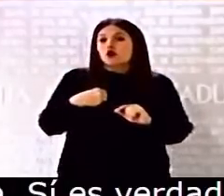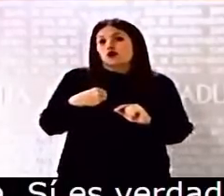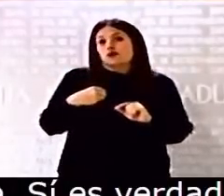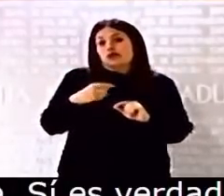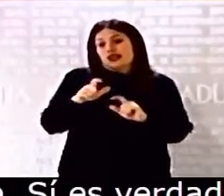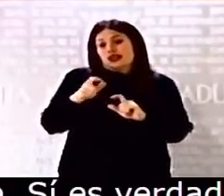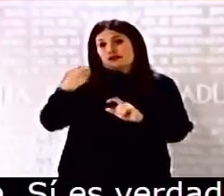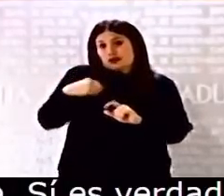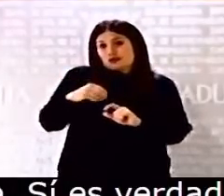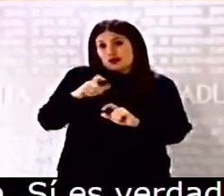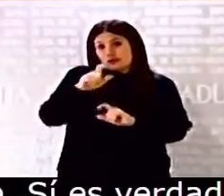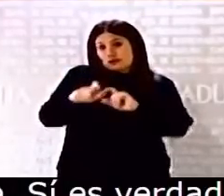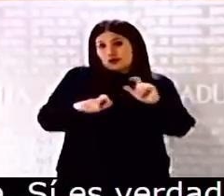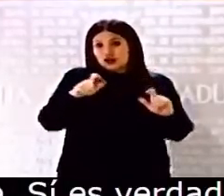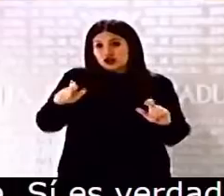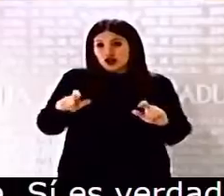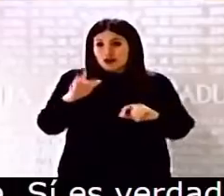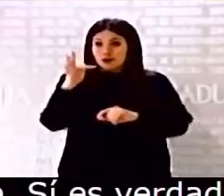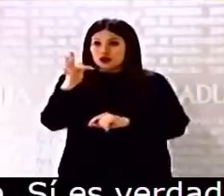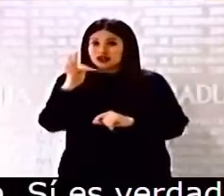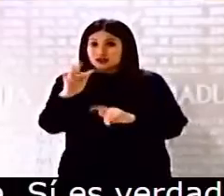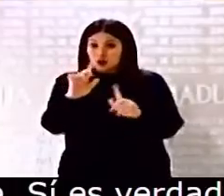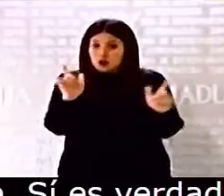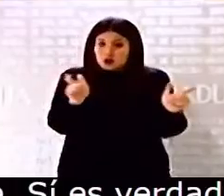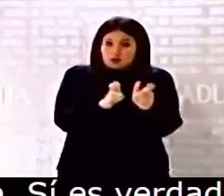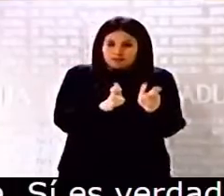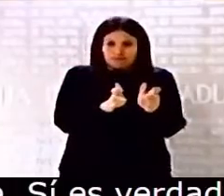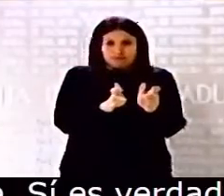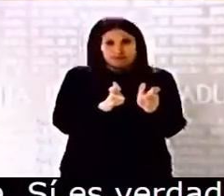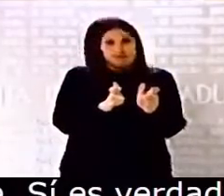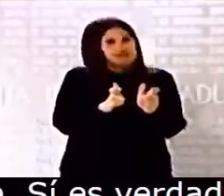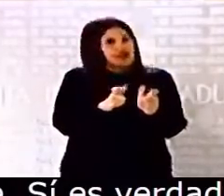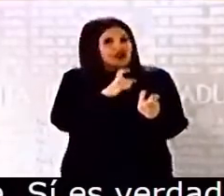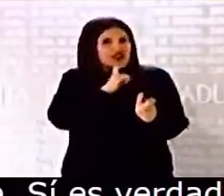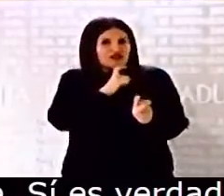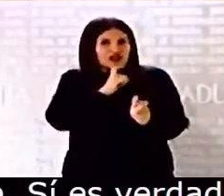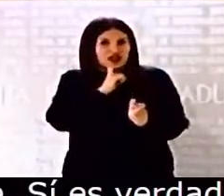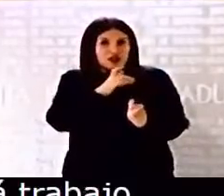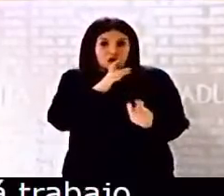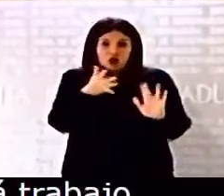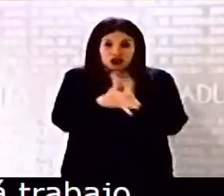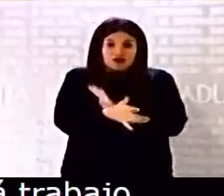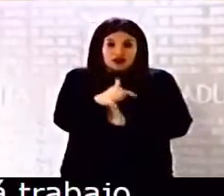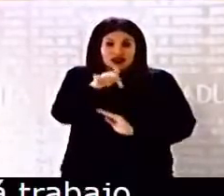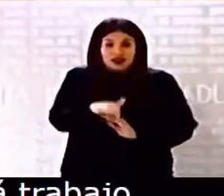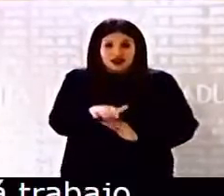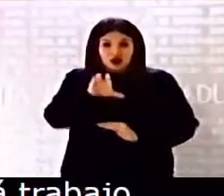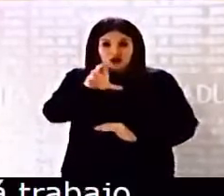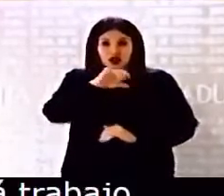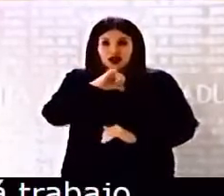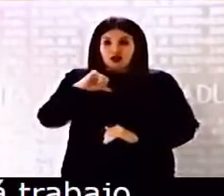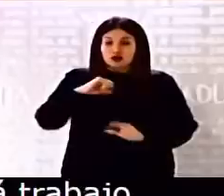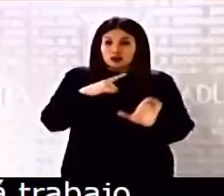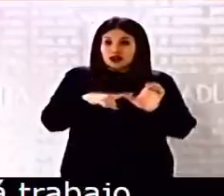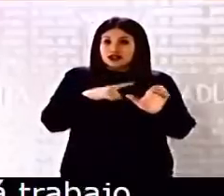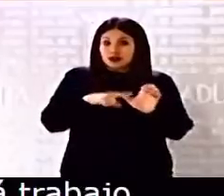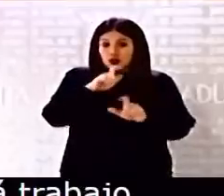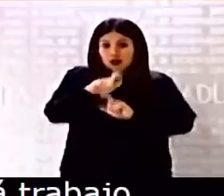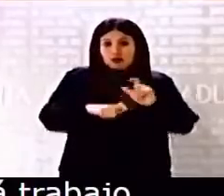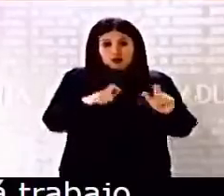debajo de las cifras que las tenemos, puesto que ya estamos hablando de pocos casos en la comunidad autónoma